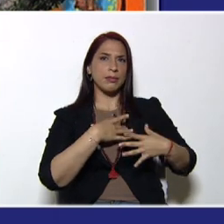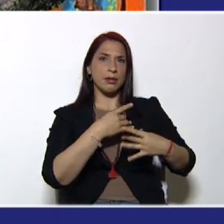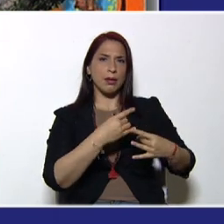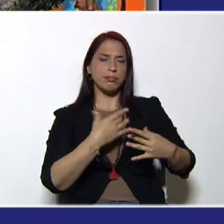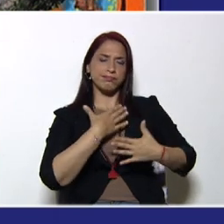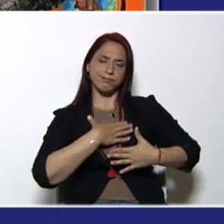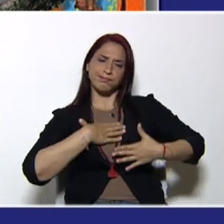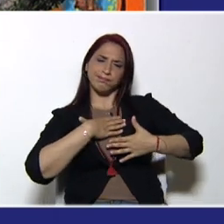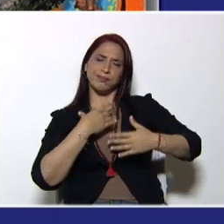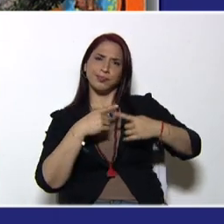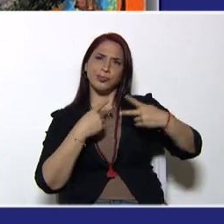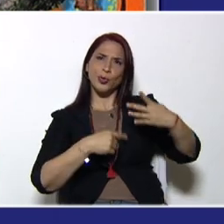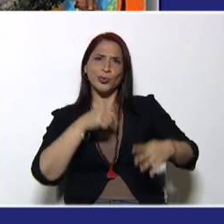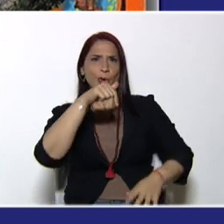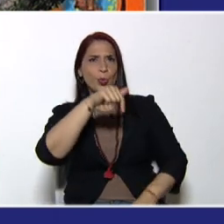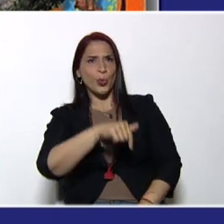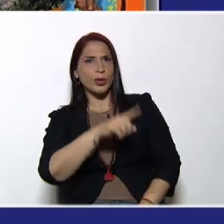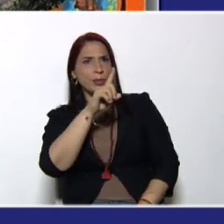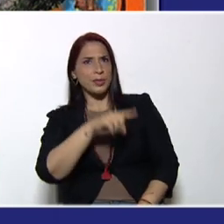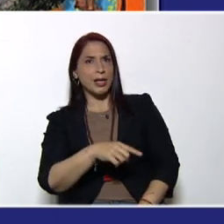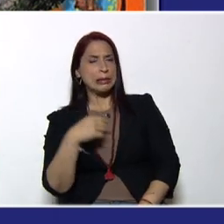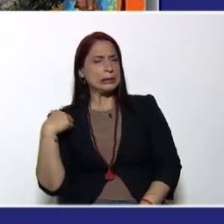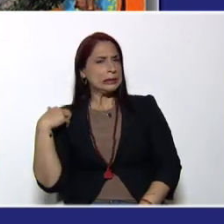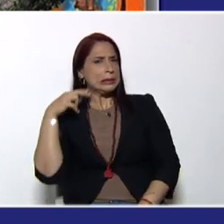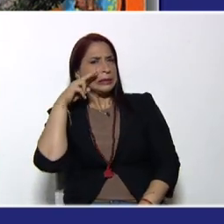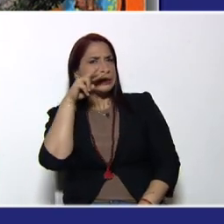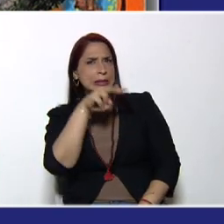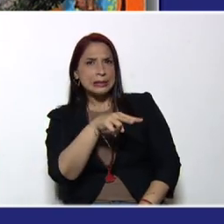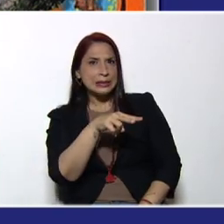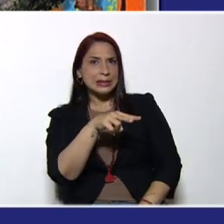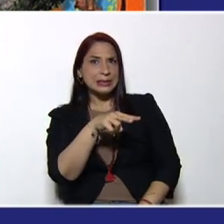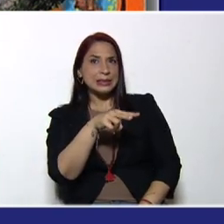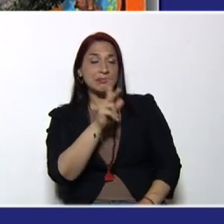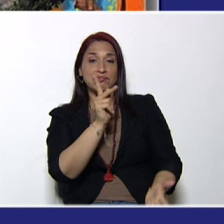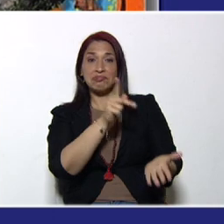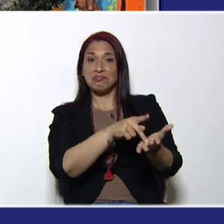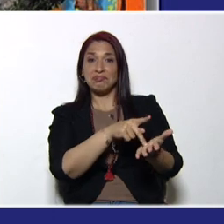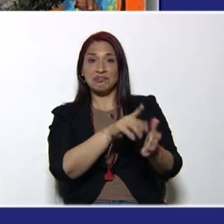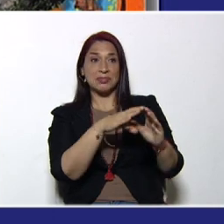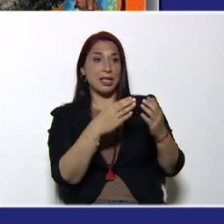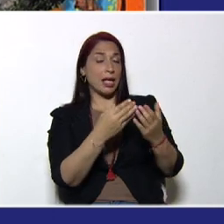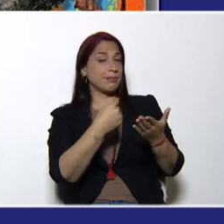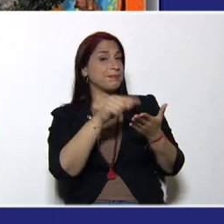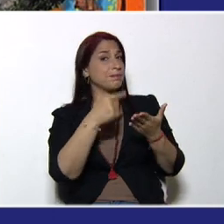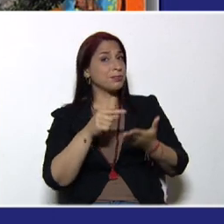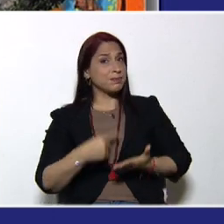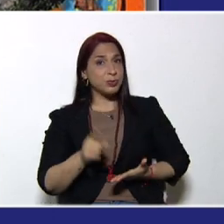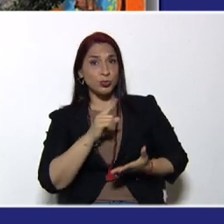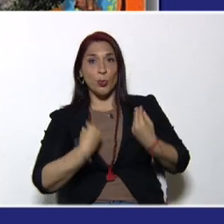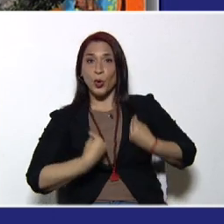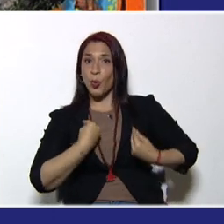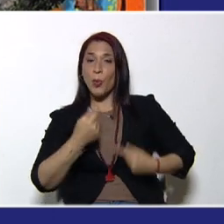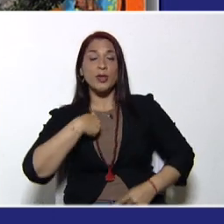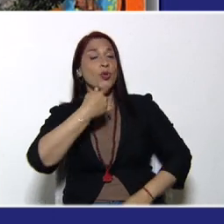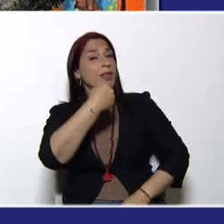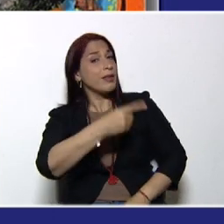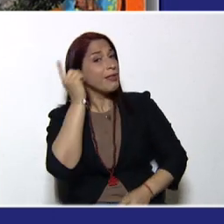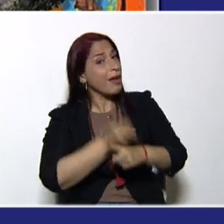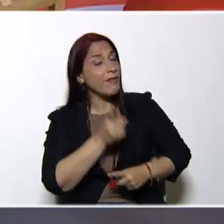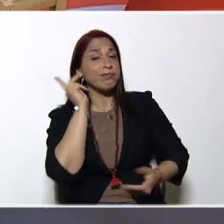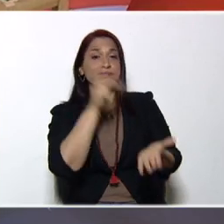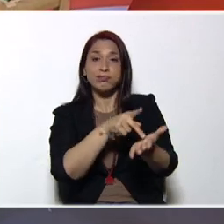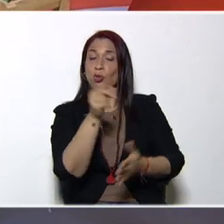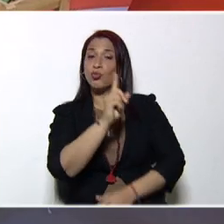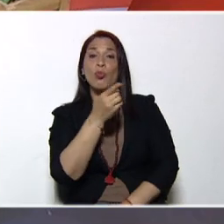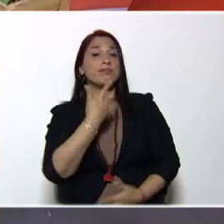sabrosa la cosa hoy con José Leonardo, que tenía unos días que no venía a las clases. Ya le pasé la asistencia, muchachos, no se preocupen, ya les dije que tenía que venir, porque si